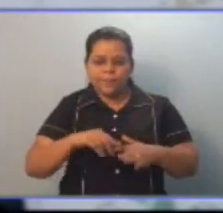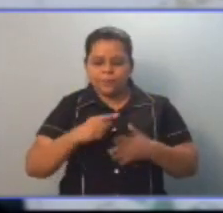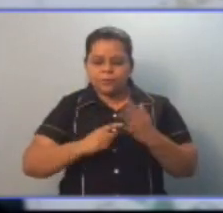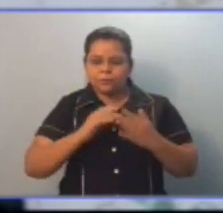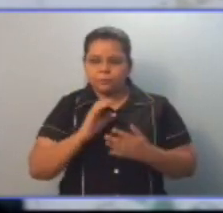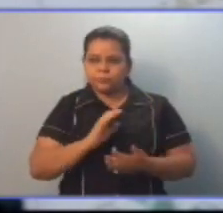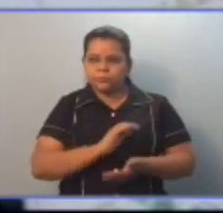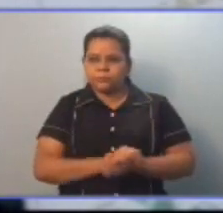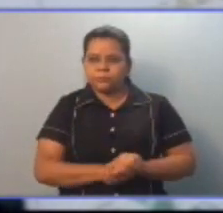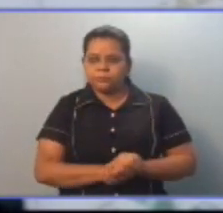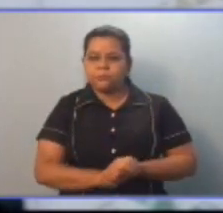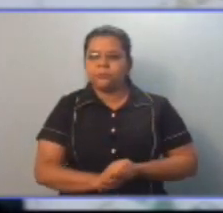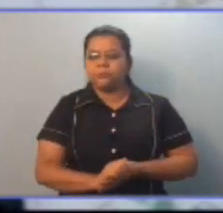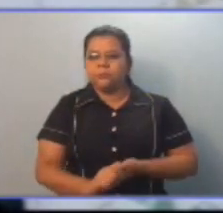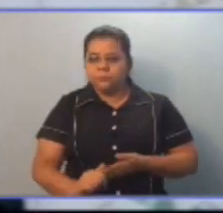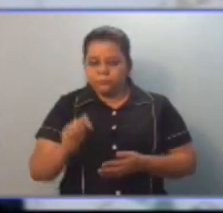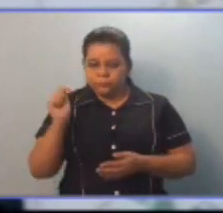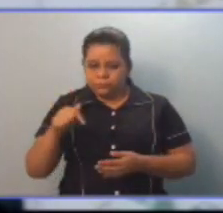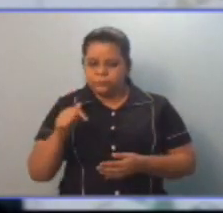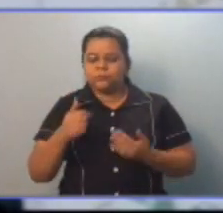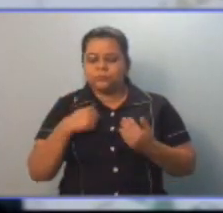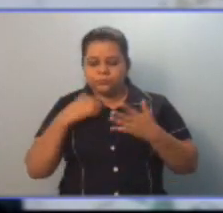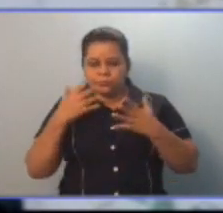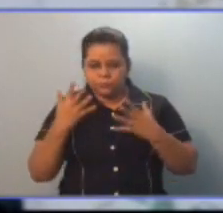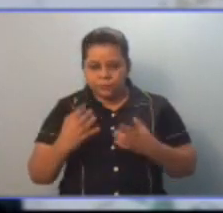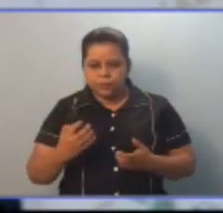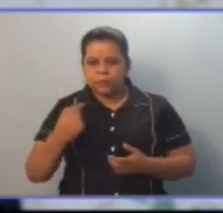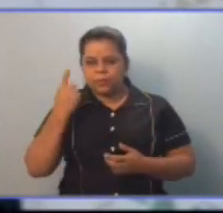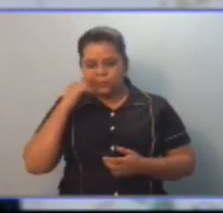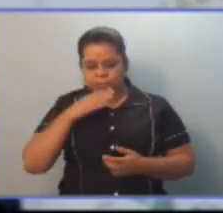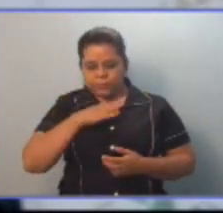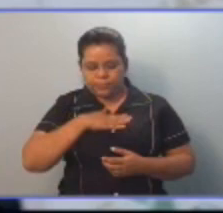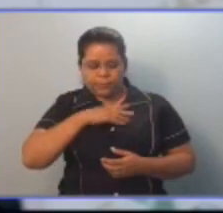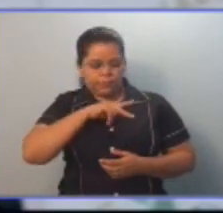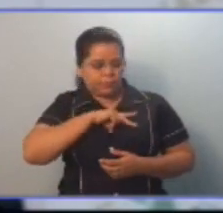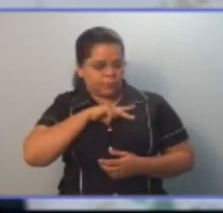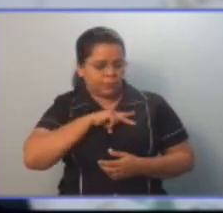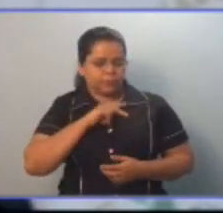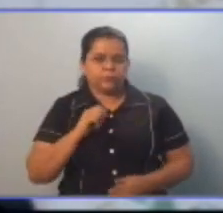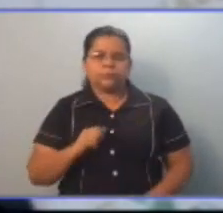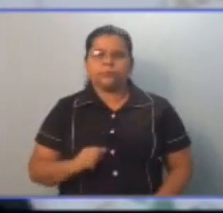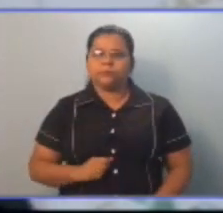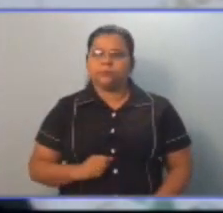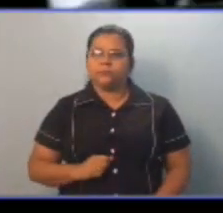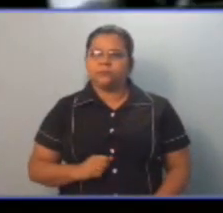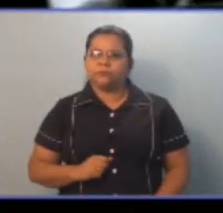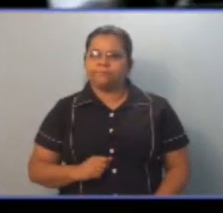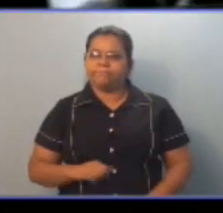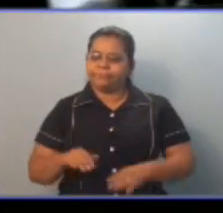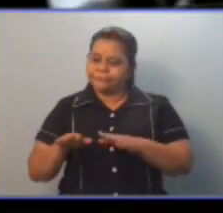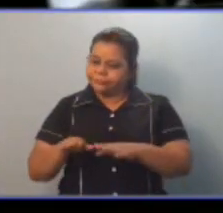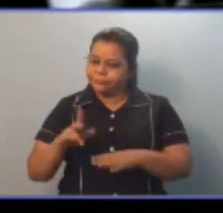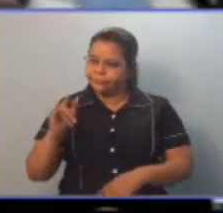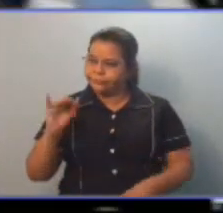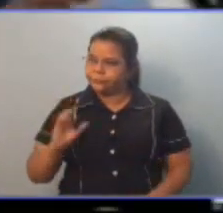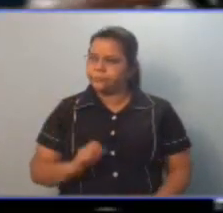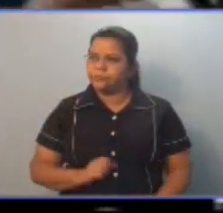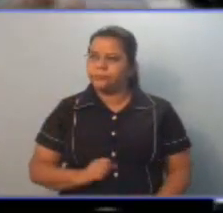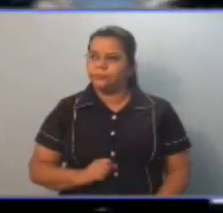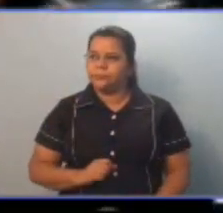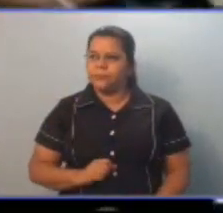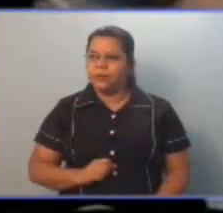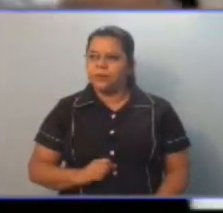Constitución. Eso me encantaría a mí en lo personal, con todo respeto. Muchísimas gracias, licenciado Calderón.